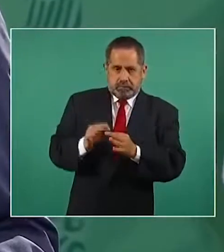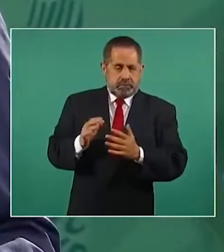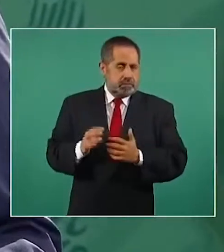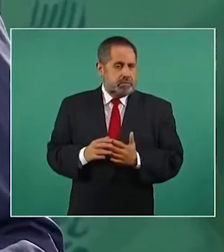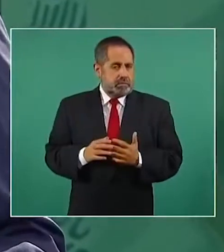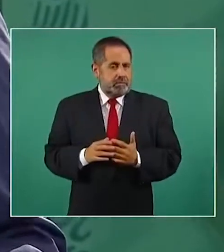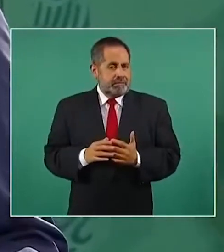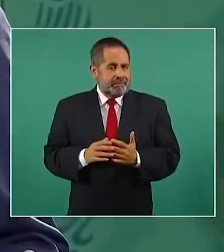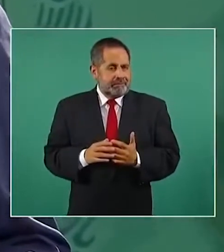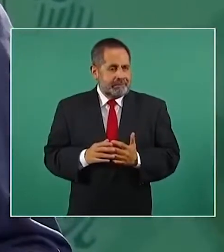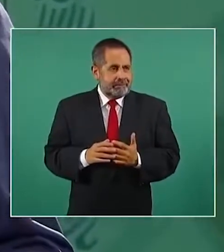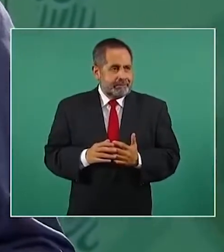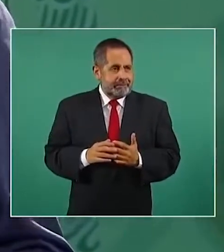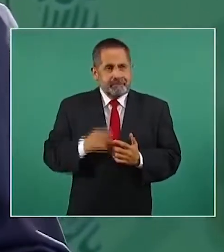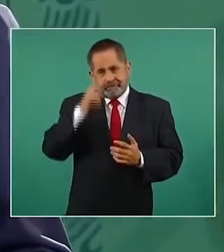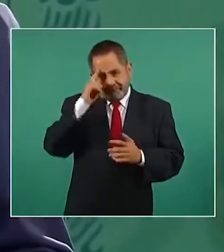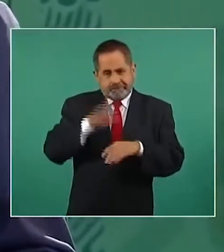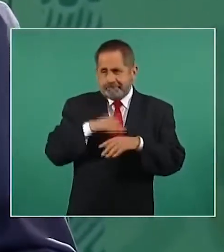facilitar